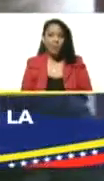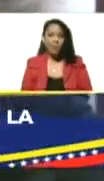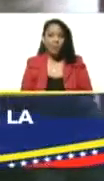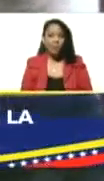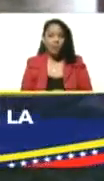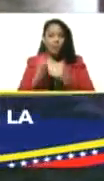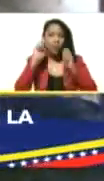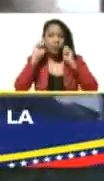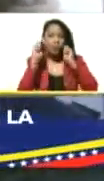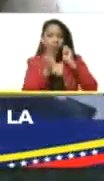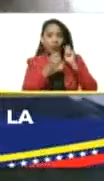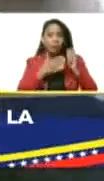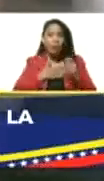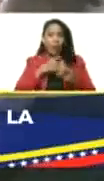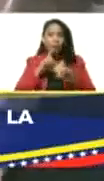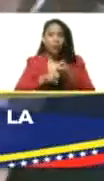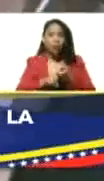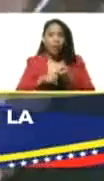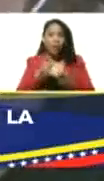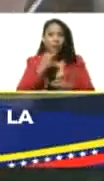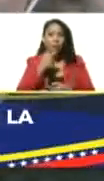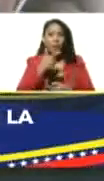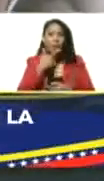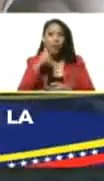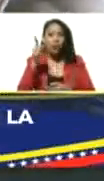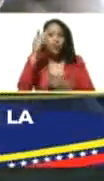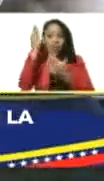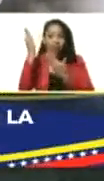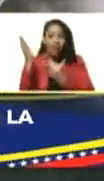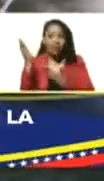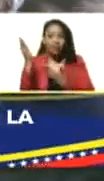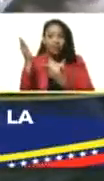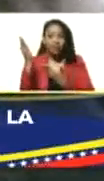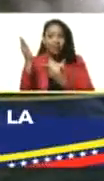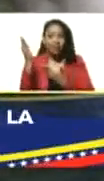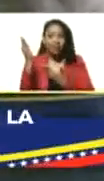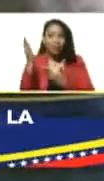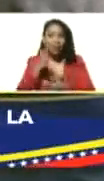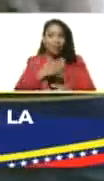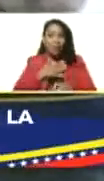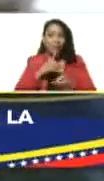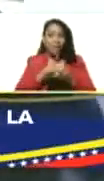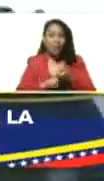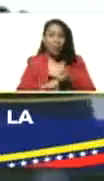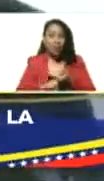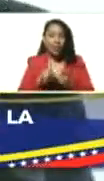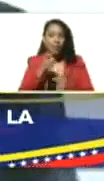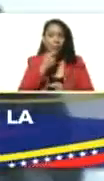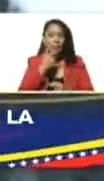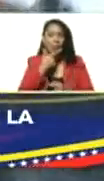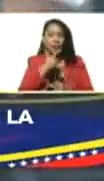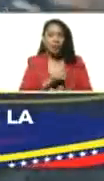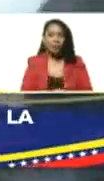quítate la máscara, Cilita, que te vean lo bonita que eres, ¿vale? Cilita, la bonita,